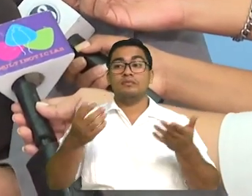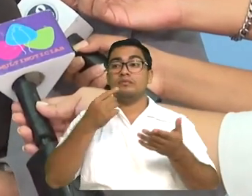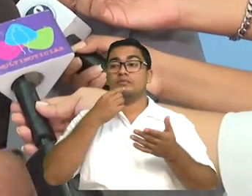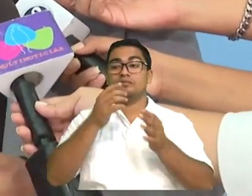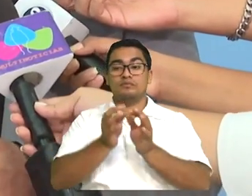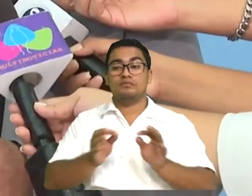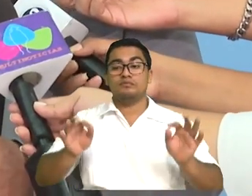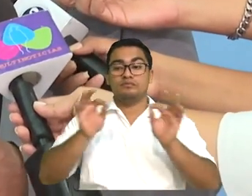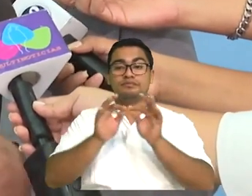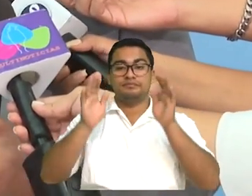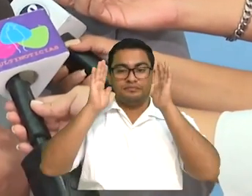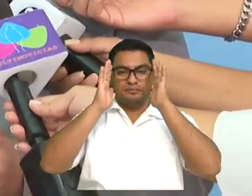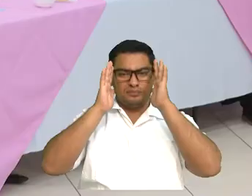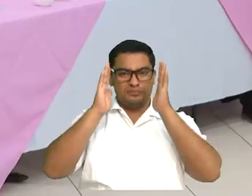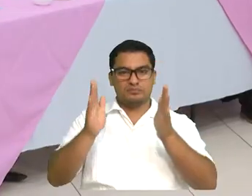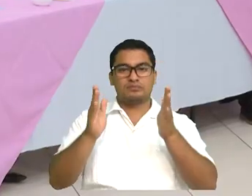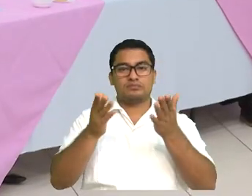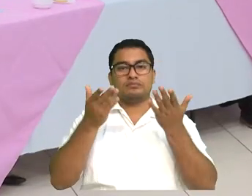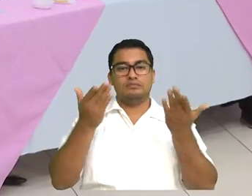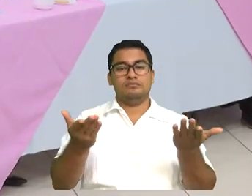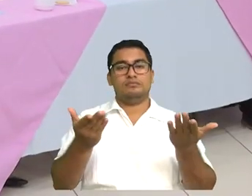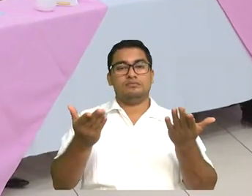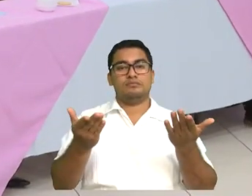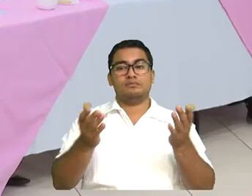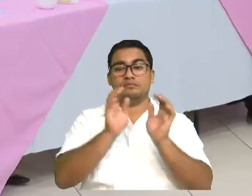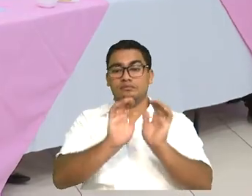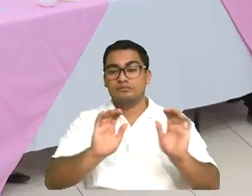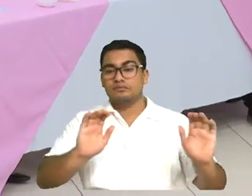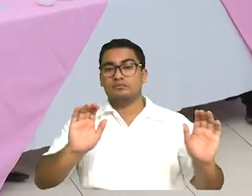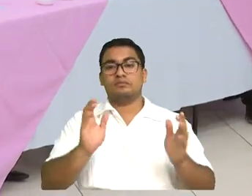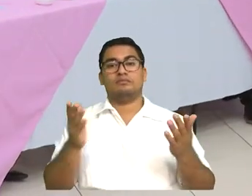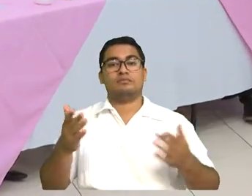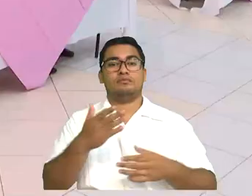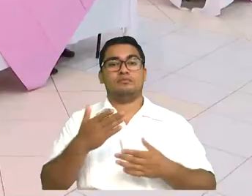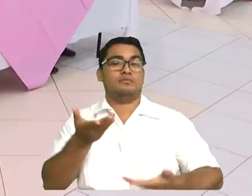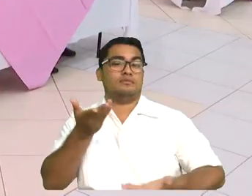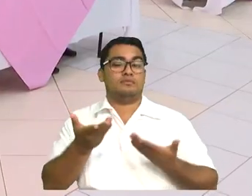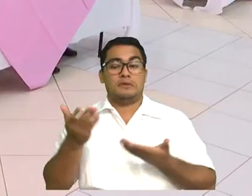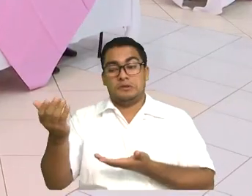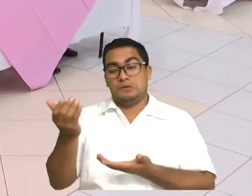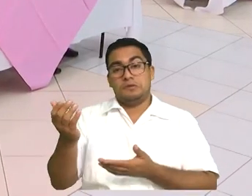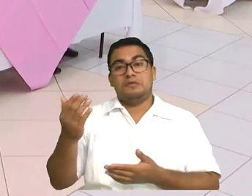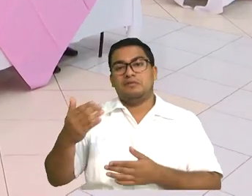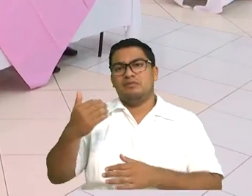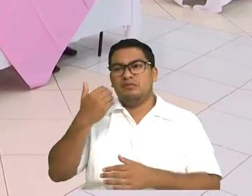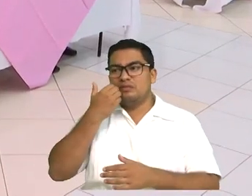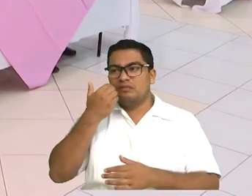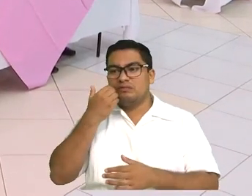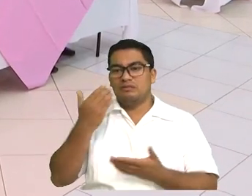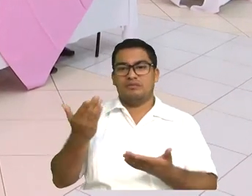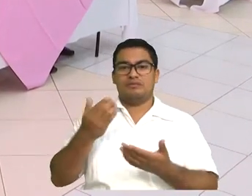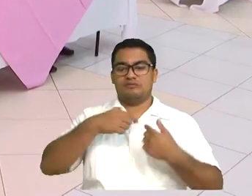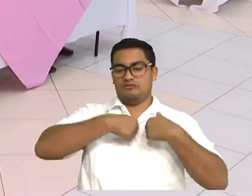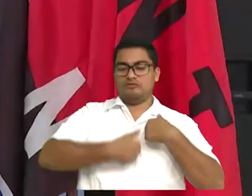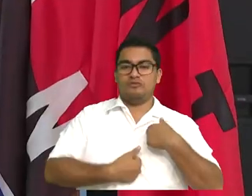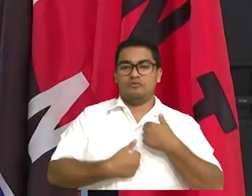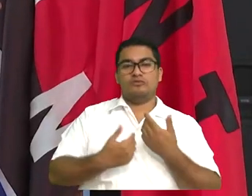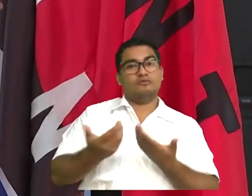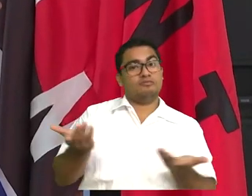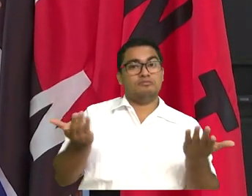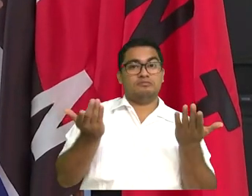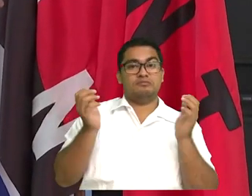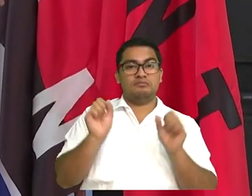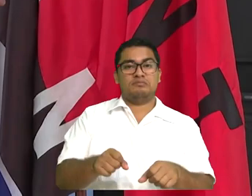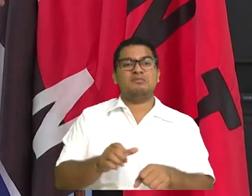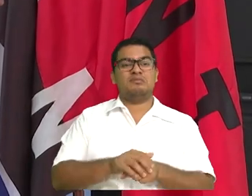óptimas para la atención de los niños que tienen una malformación y que requieren una cirugía en etapa de recién nacido.